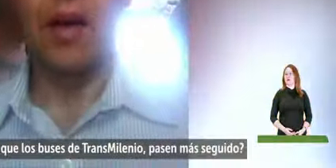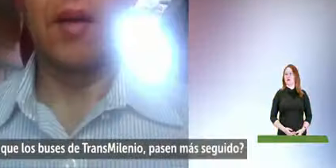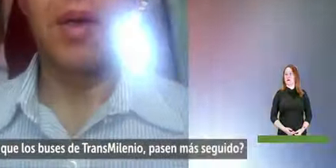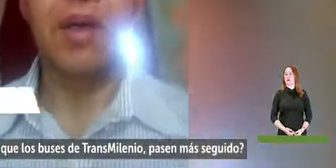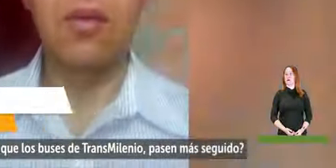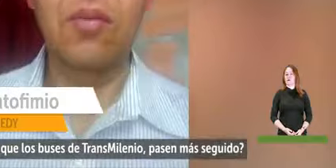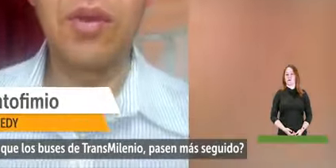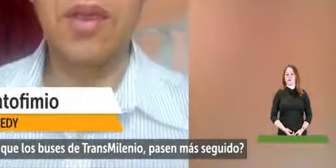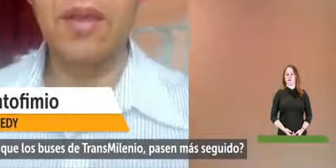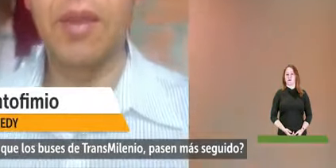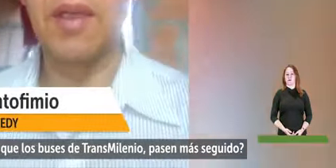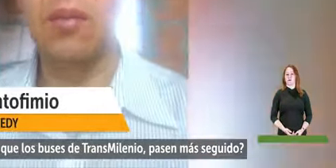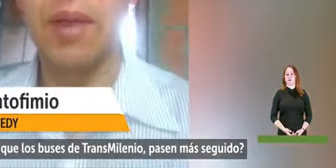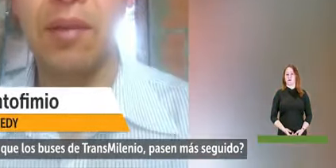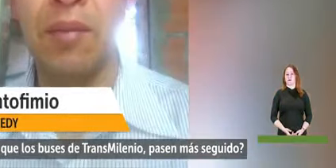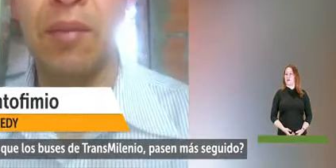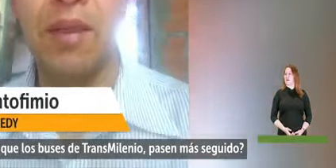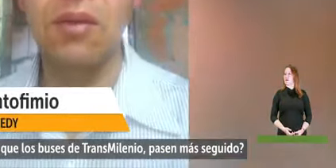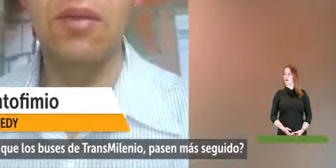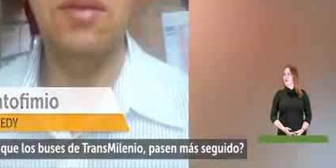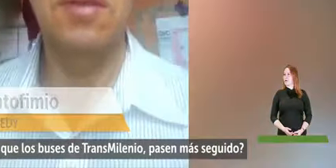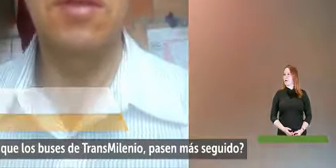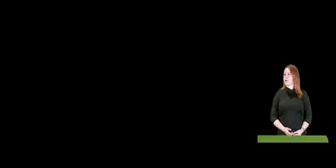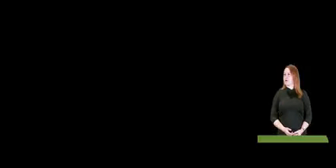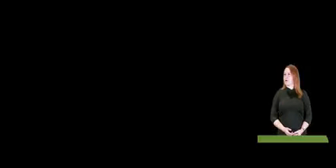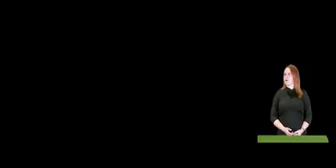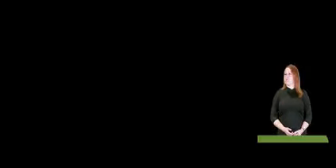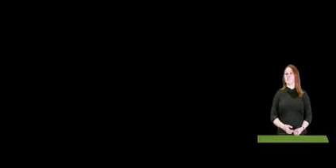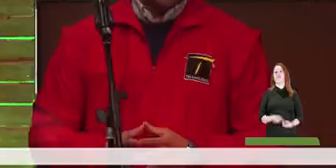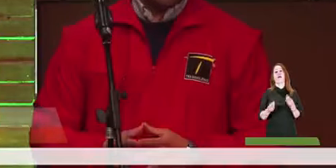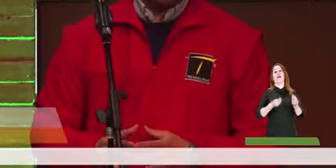¿Qué harán para que los buses de Transmilenio pasen más seguido?